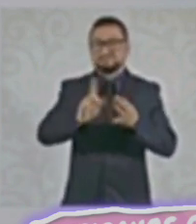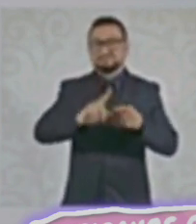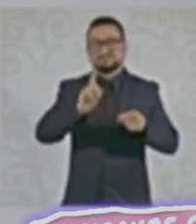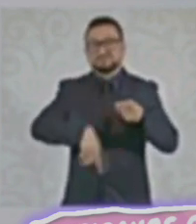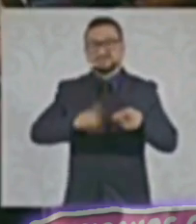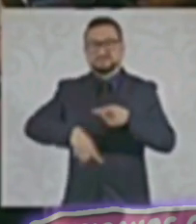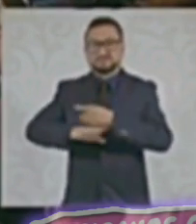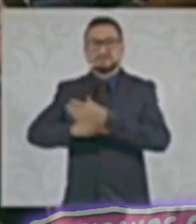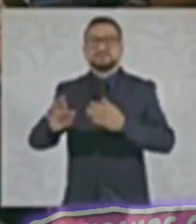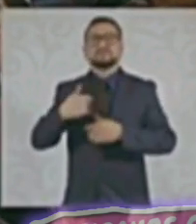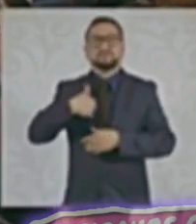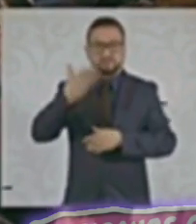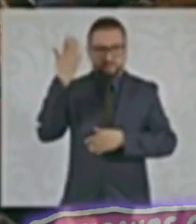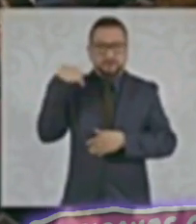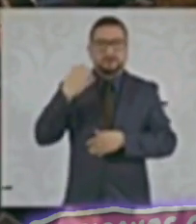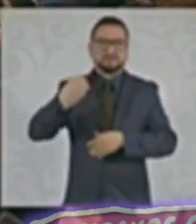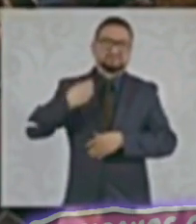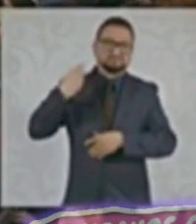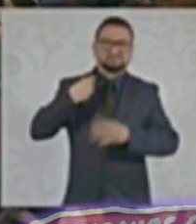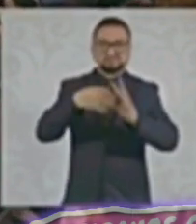Lo dije en el discurso,